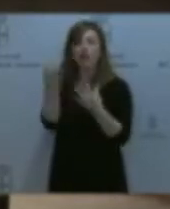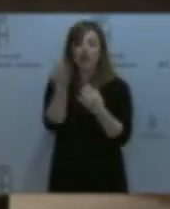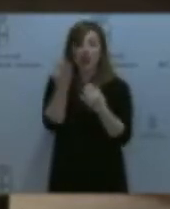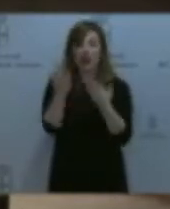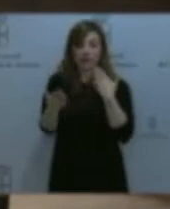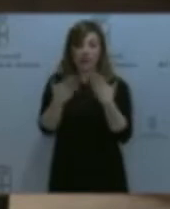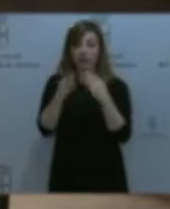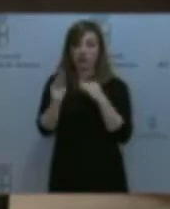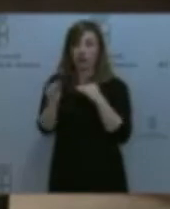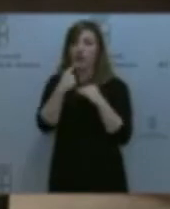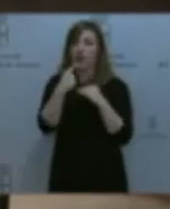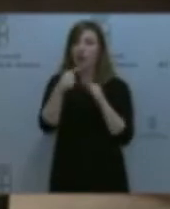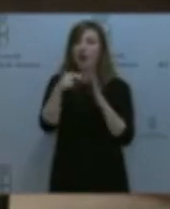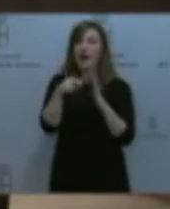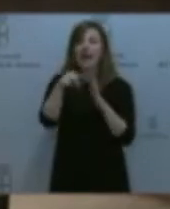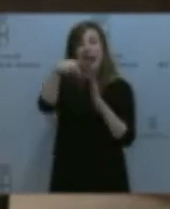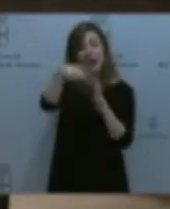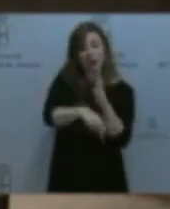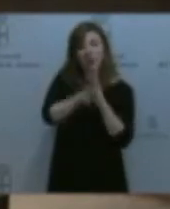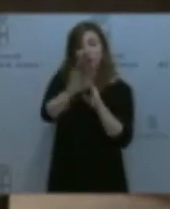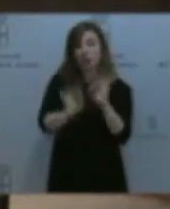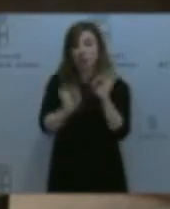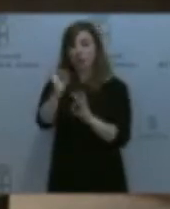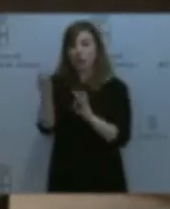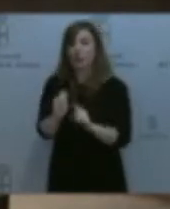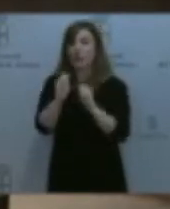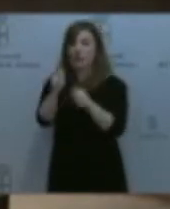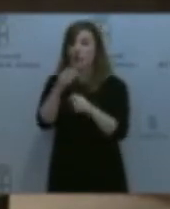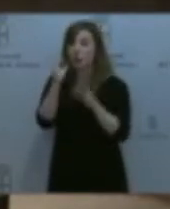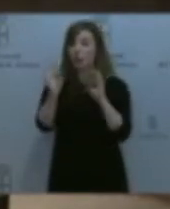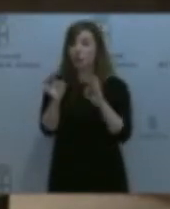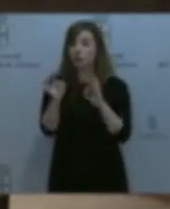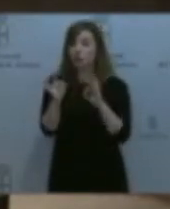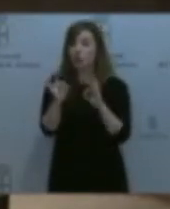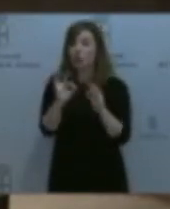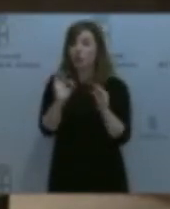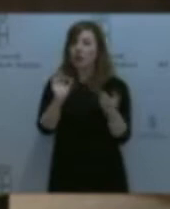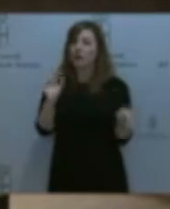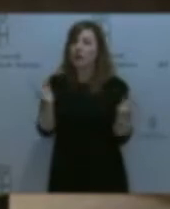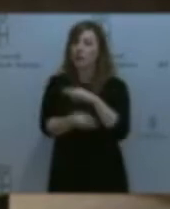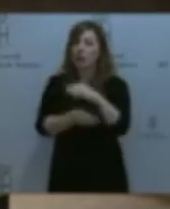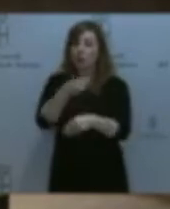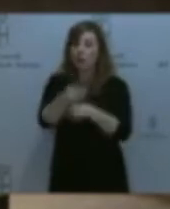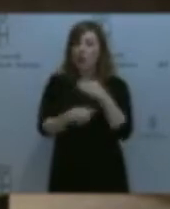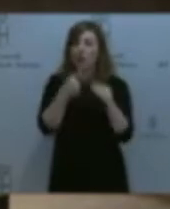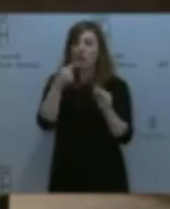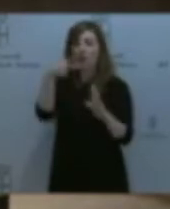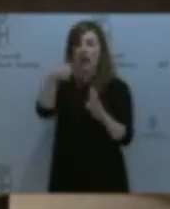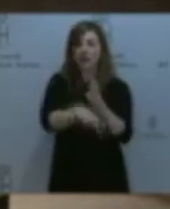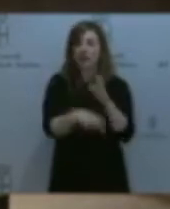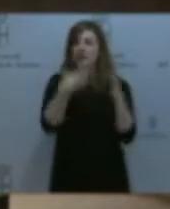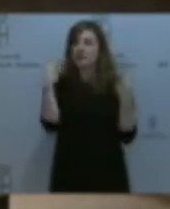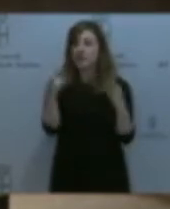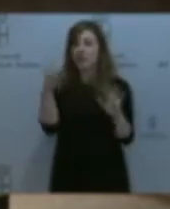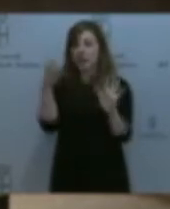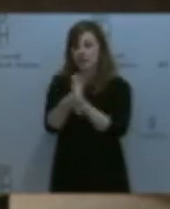regla del 3% se la tuvieron que dar a Mitterrand porque él pedía, cuando hizo el giro del rigor, una regla fácil, sencilla de